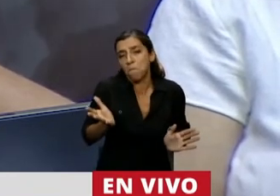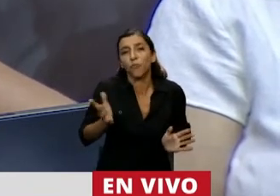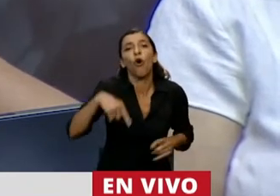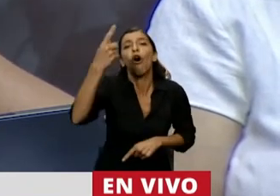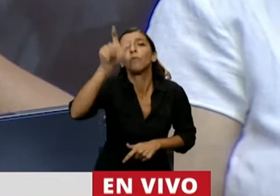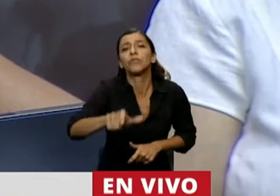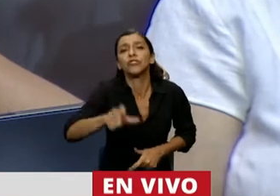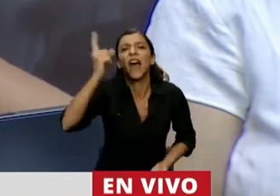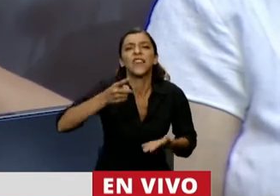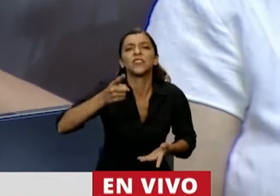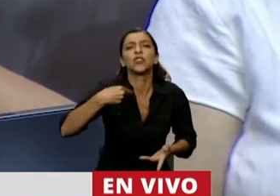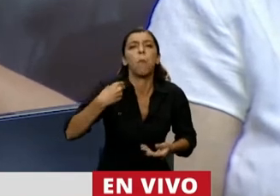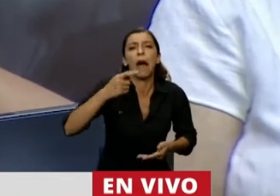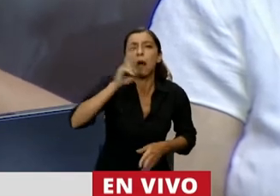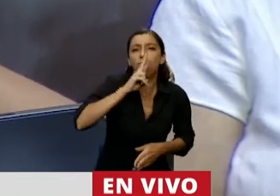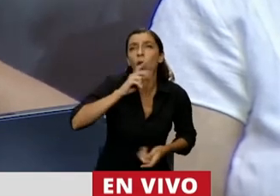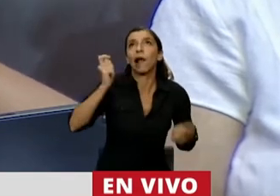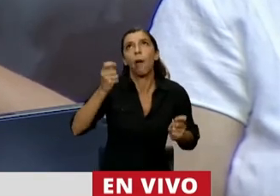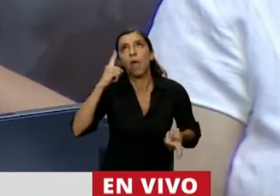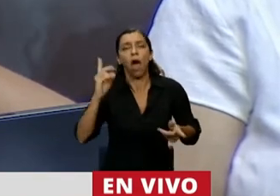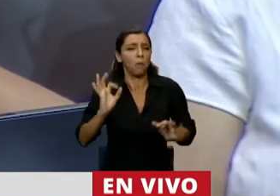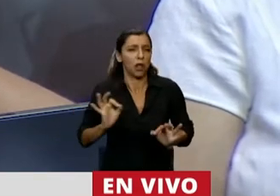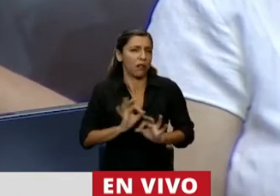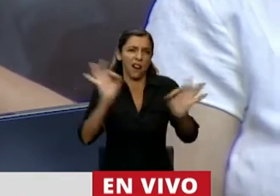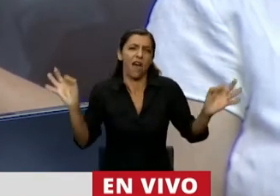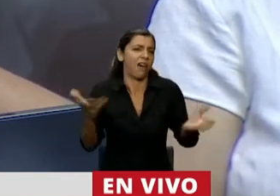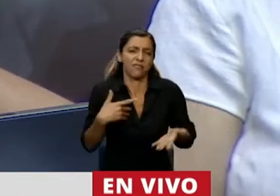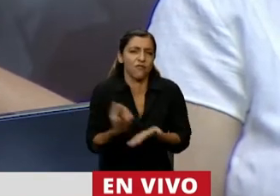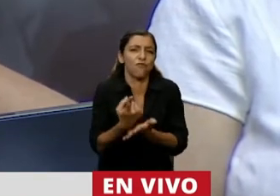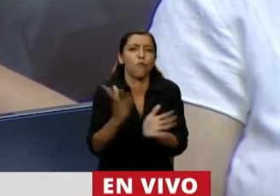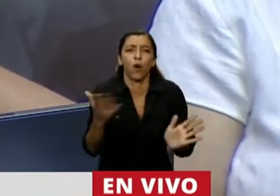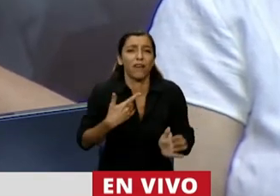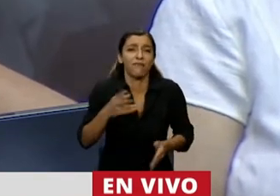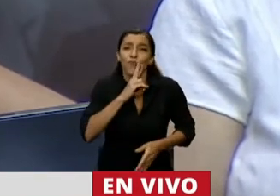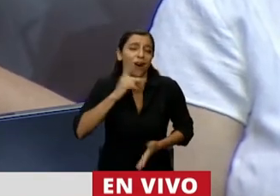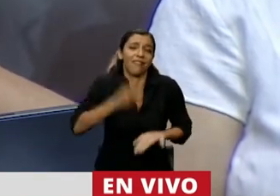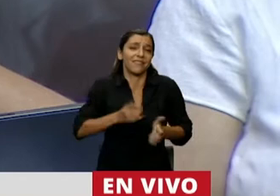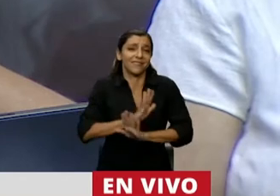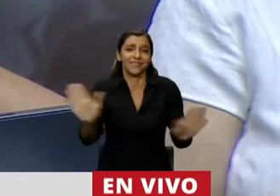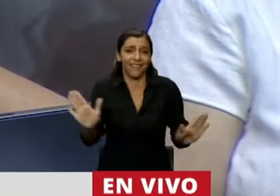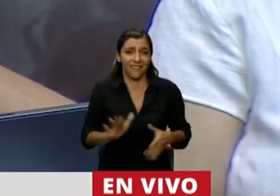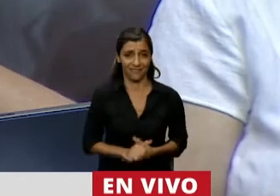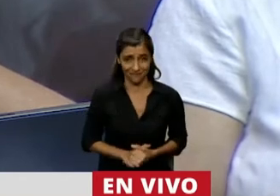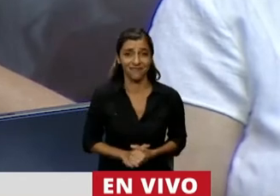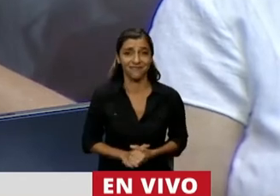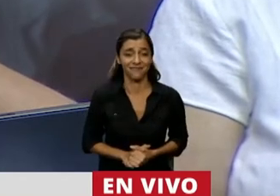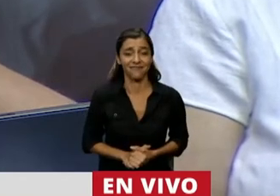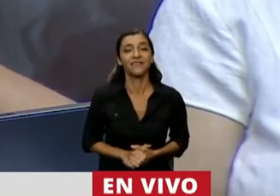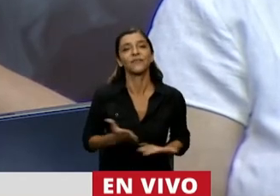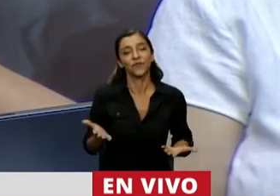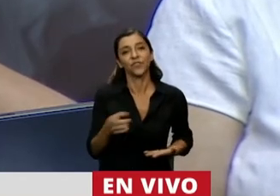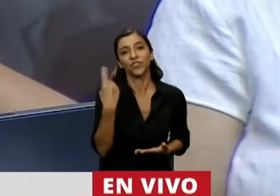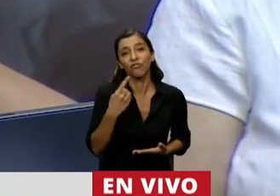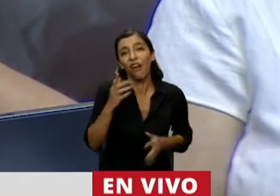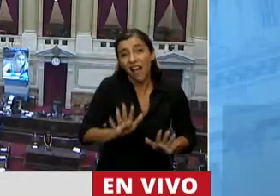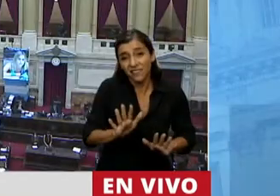decisión. Lo que tenemos que discutir hoy es si dejamos que esos abortos se sigan haciendo en la clandestinidad